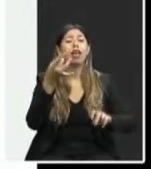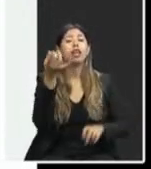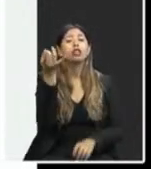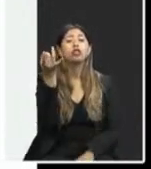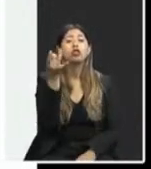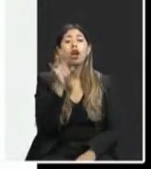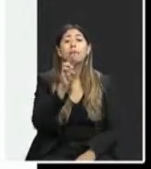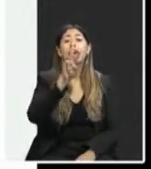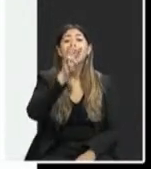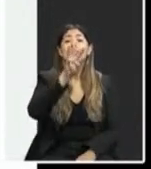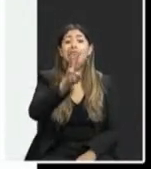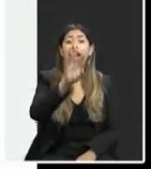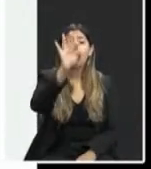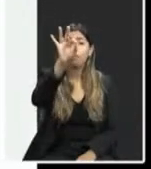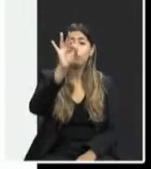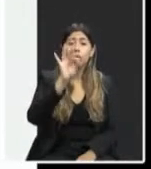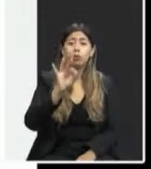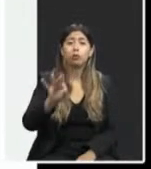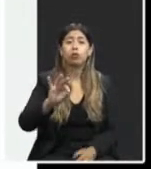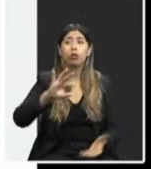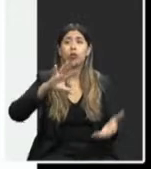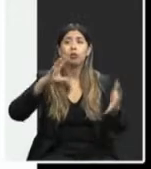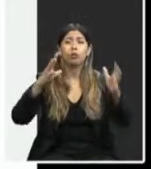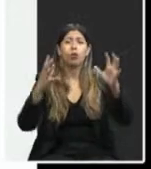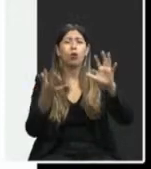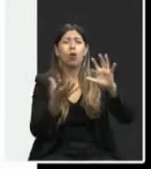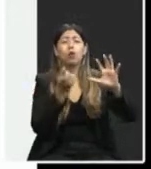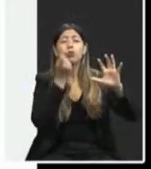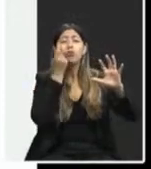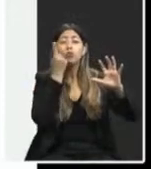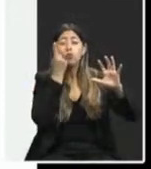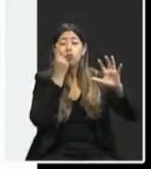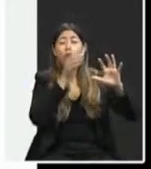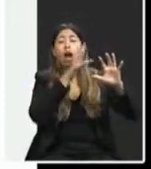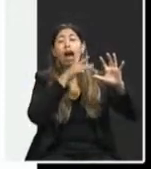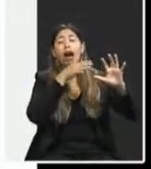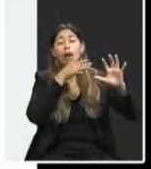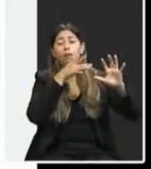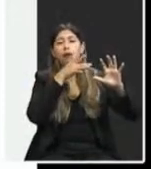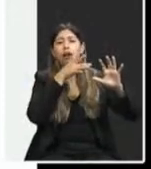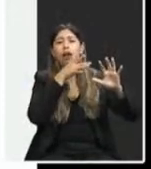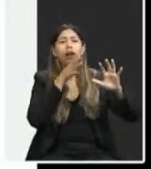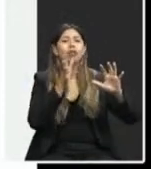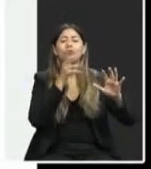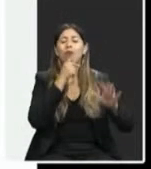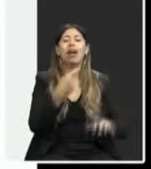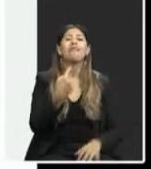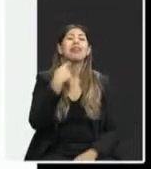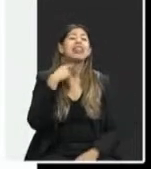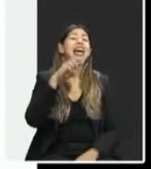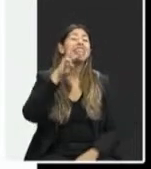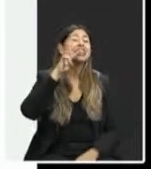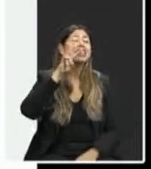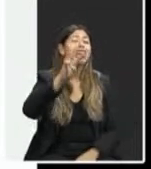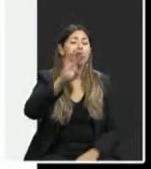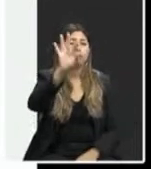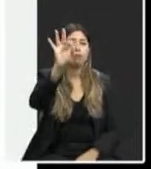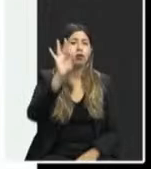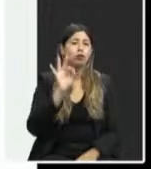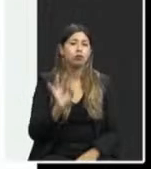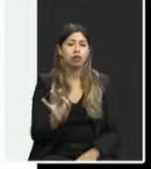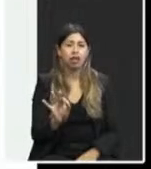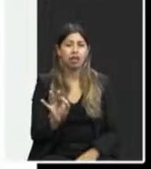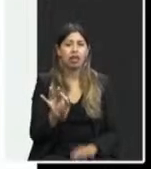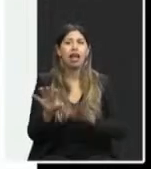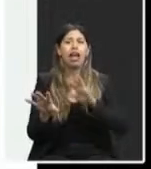el 3% de esa gran masa azul preciosa que vemos no está afectada por las